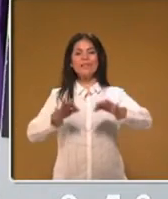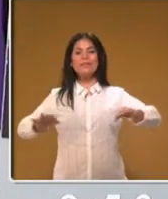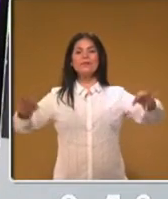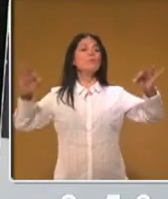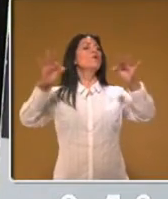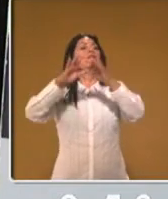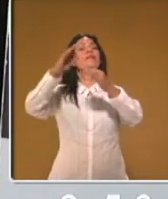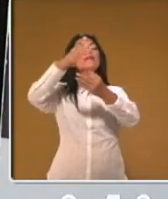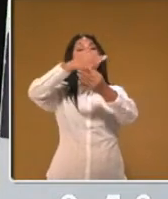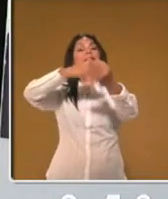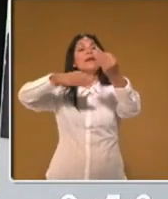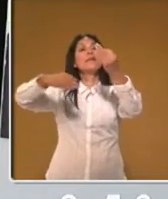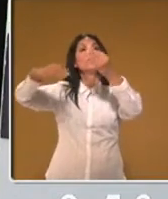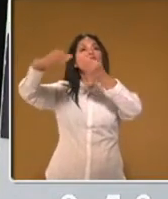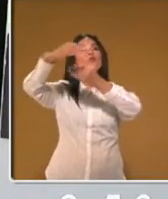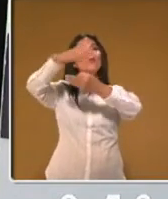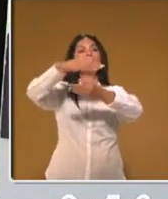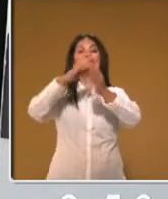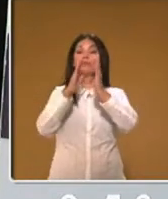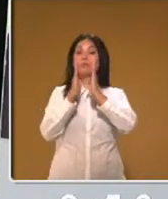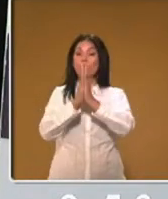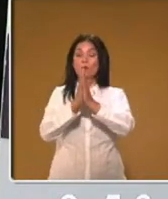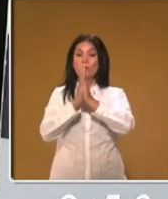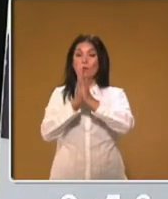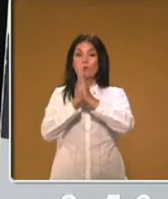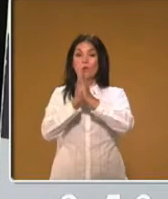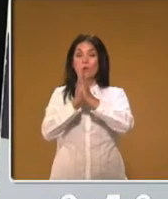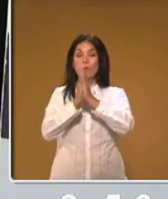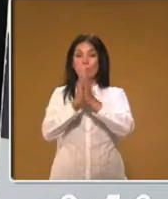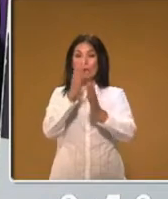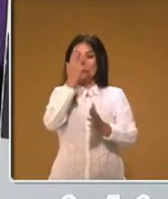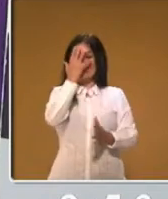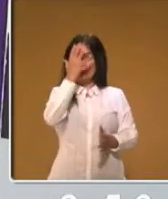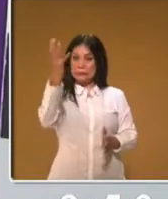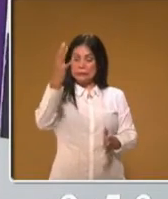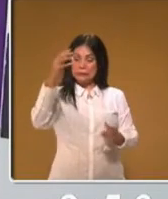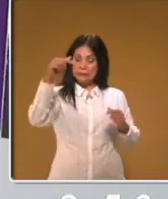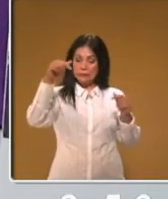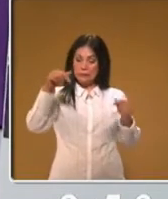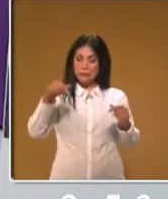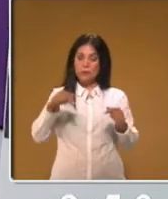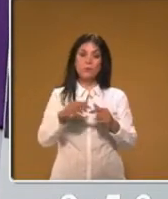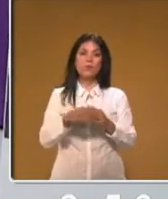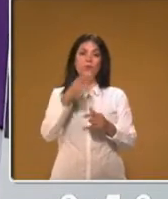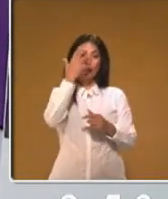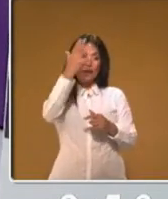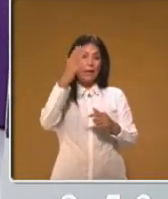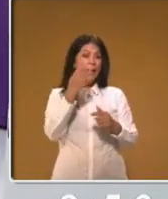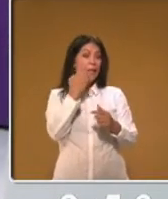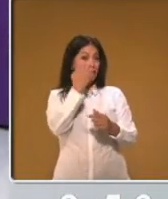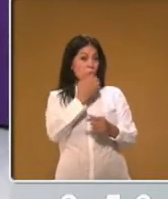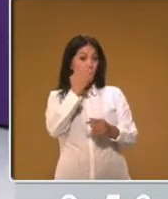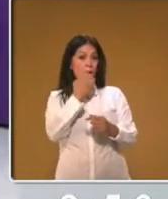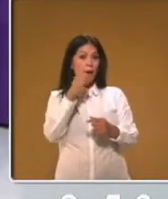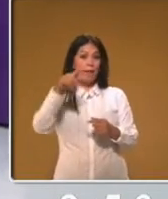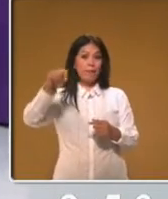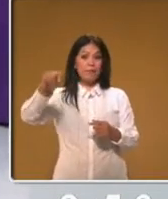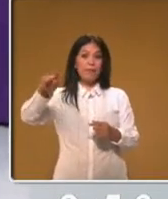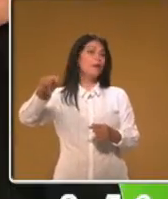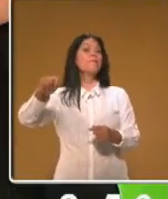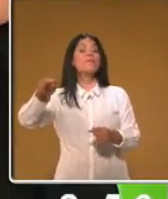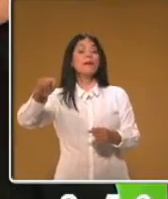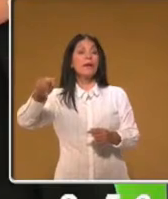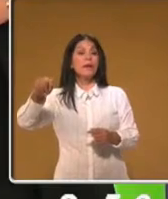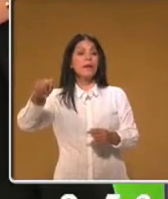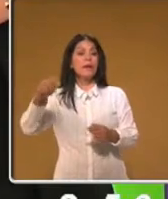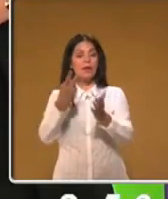de ustedes tomemos con seriedad los programas que tenemos en Aprende en Casa 2 a nivel nacional y también tomemos este reforzamiento de Escuela TV